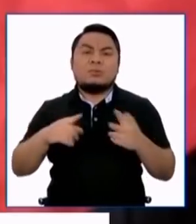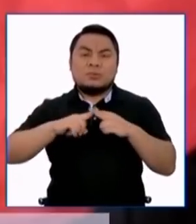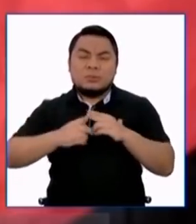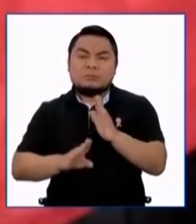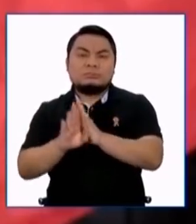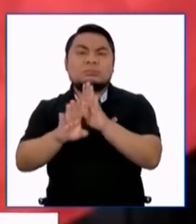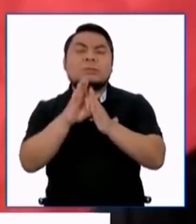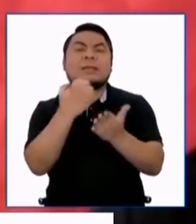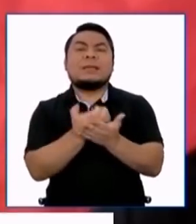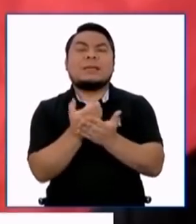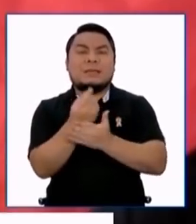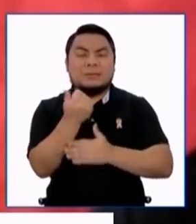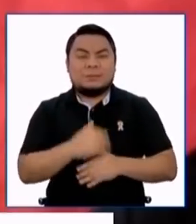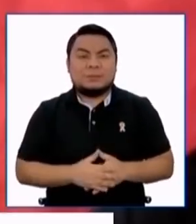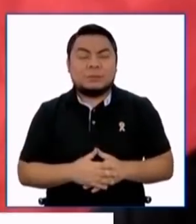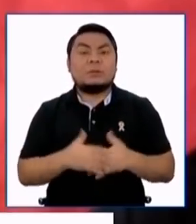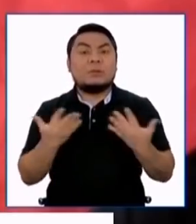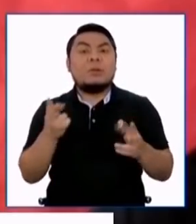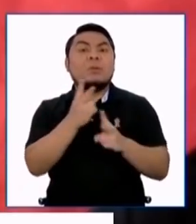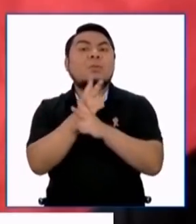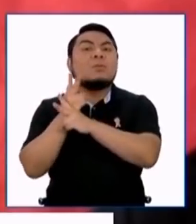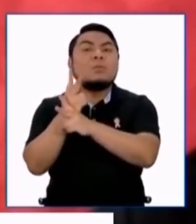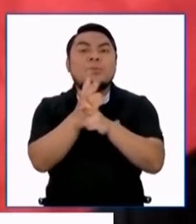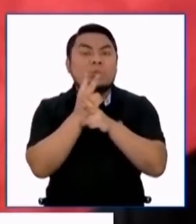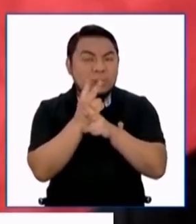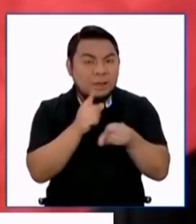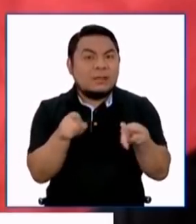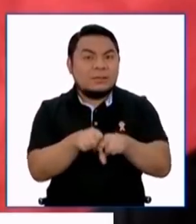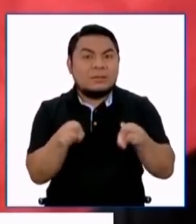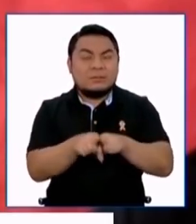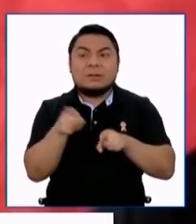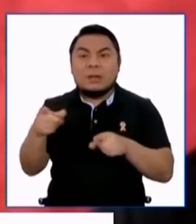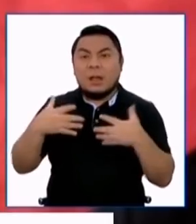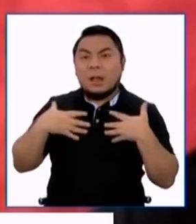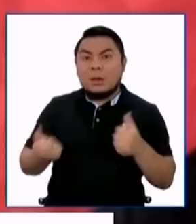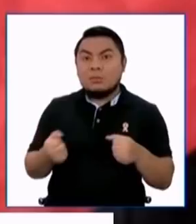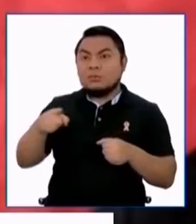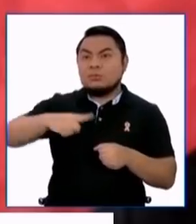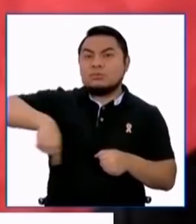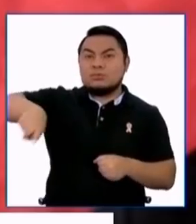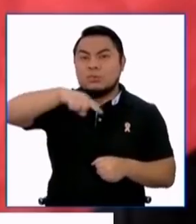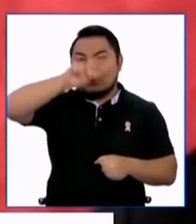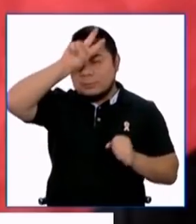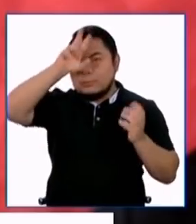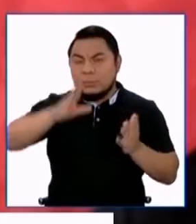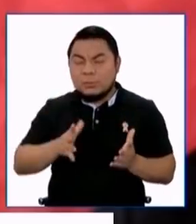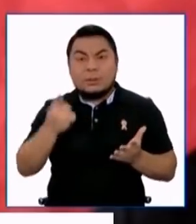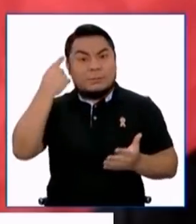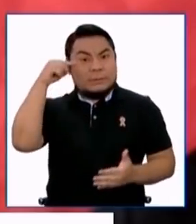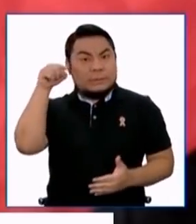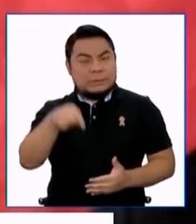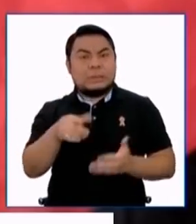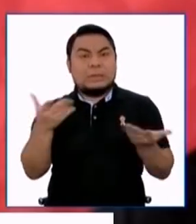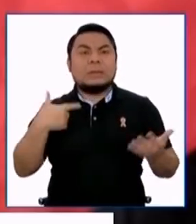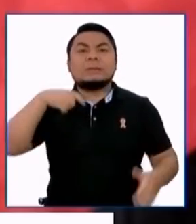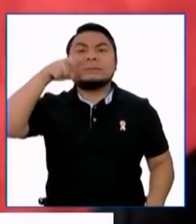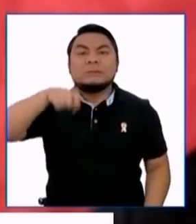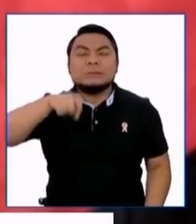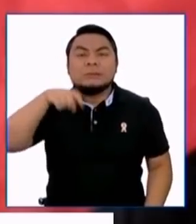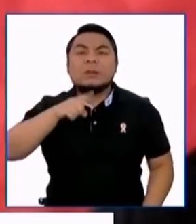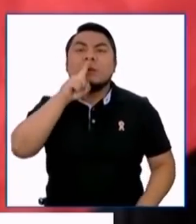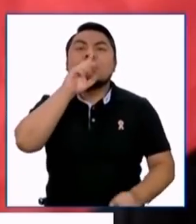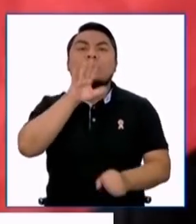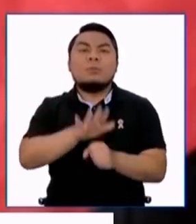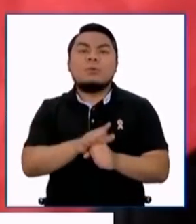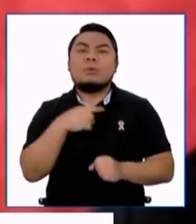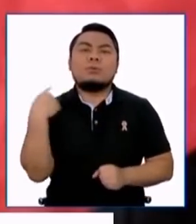reapertura económica, cuidando al mismo tiempo la salud de los peruanos. Y para ello necesitamos el